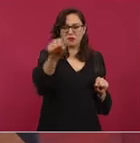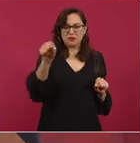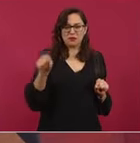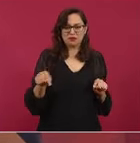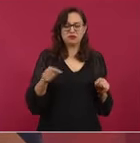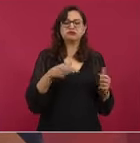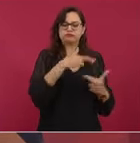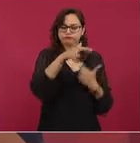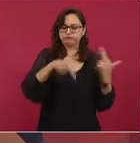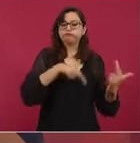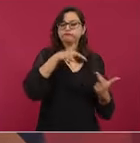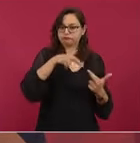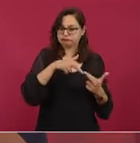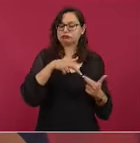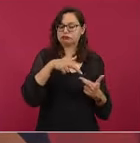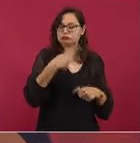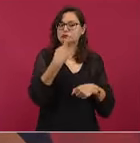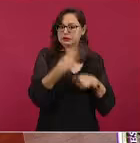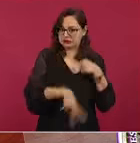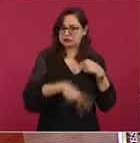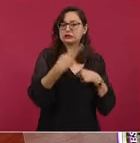regiones del país